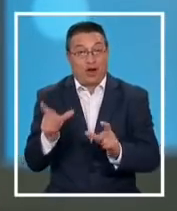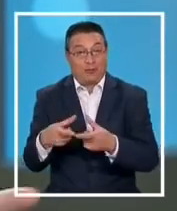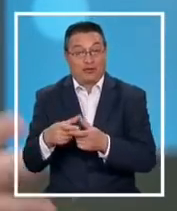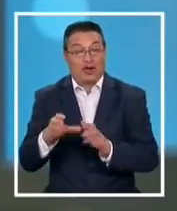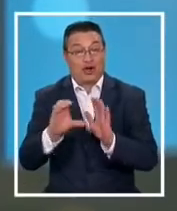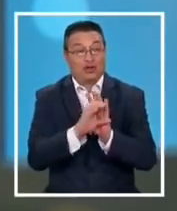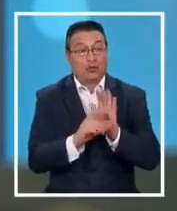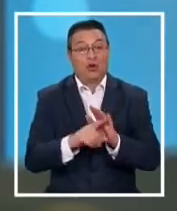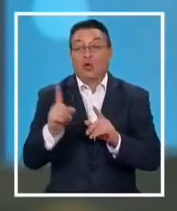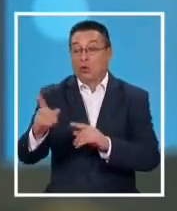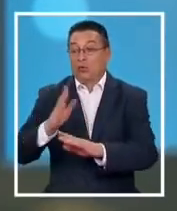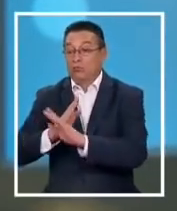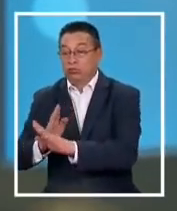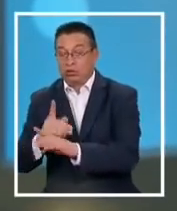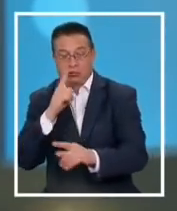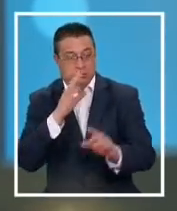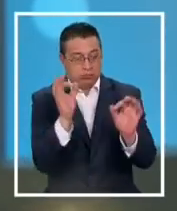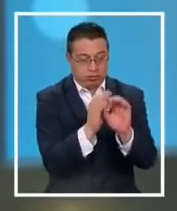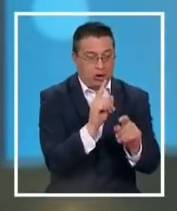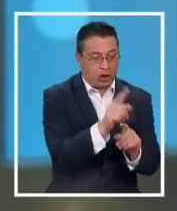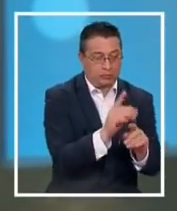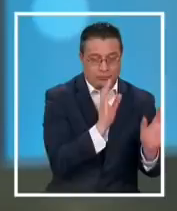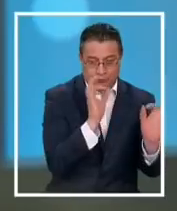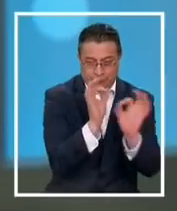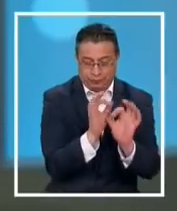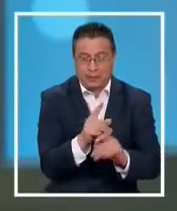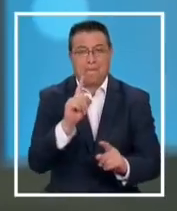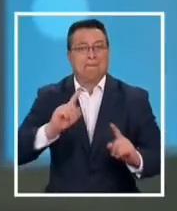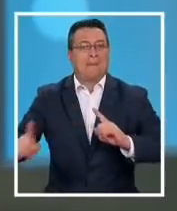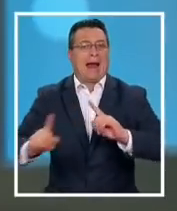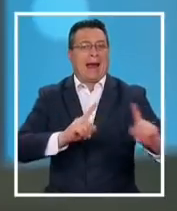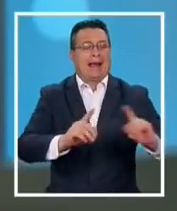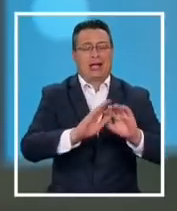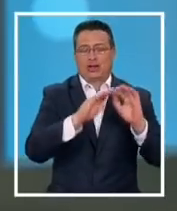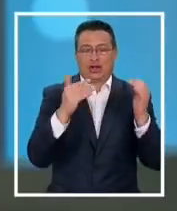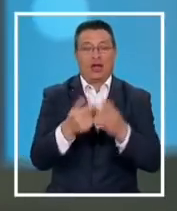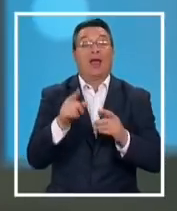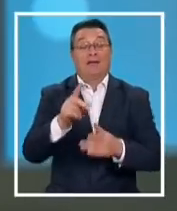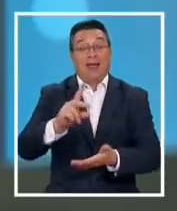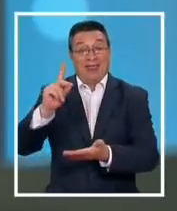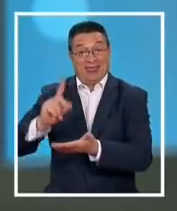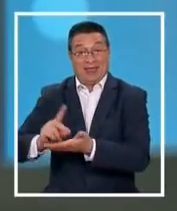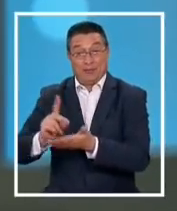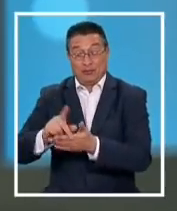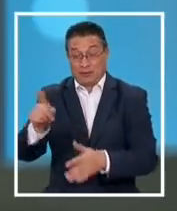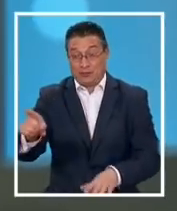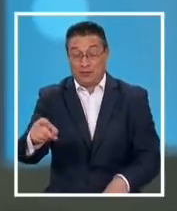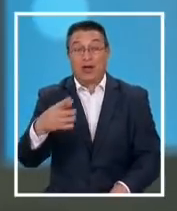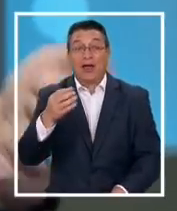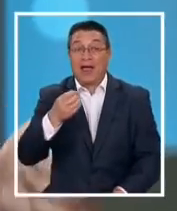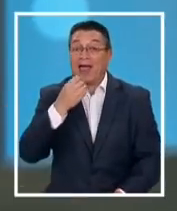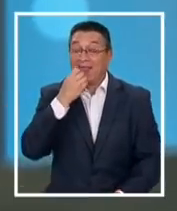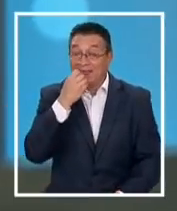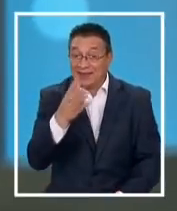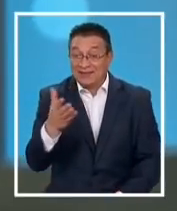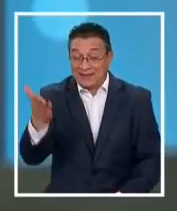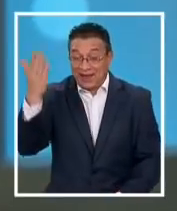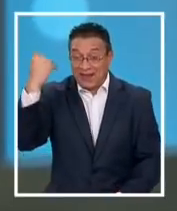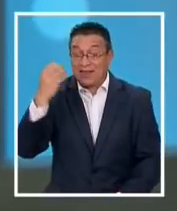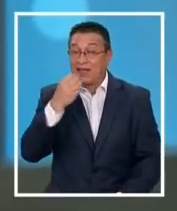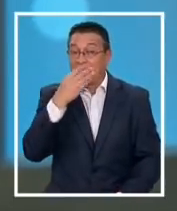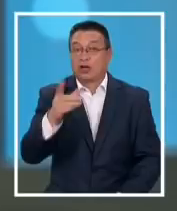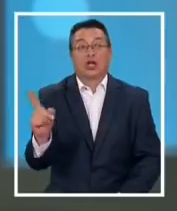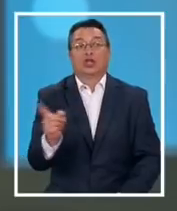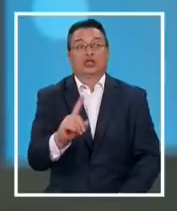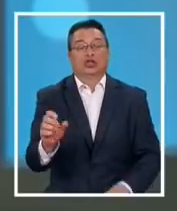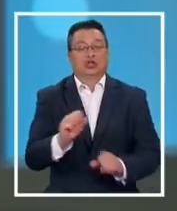Vetó a uno, orientó al otro. Ella hizo que diputados que dijeran que dijeron en su momento que no